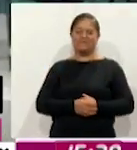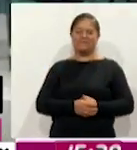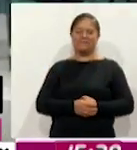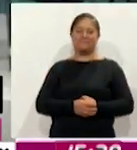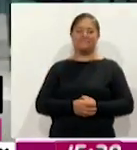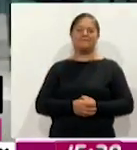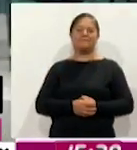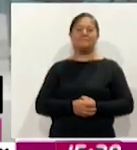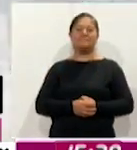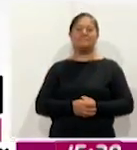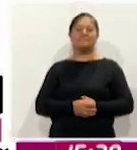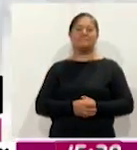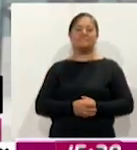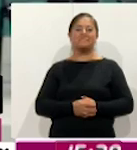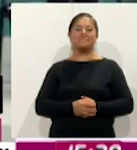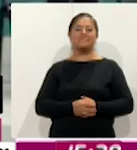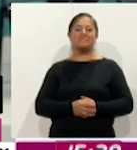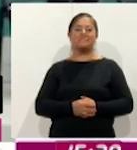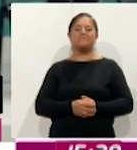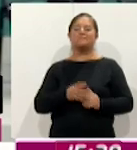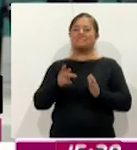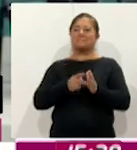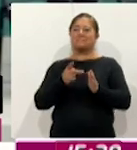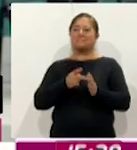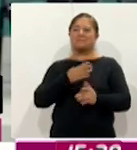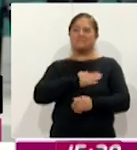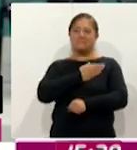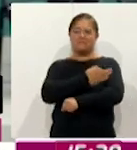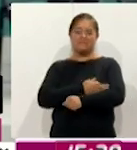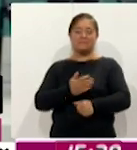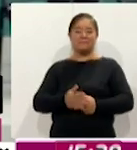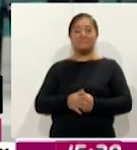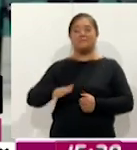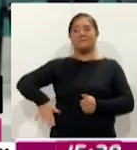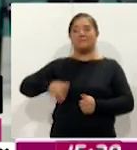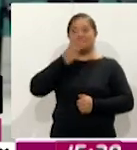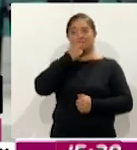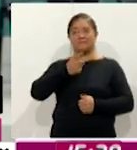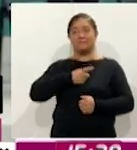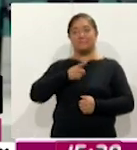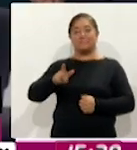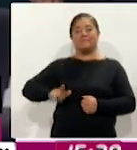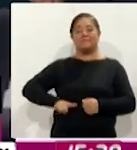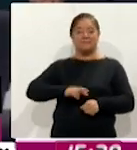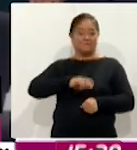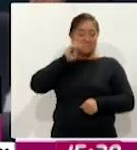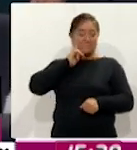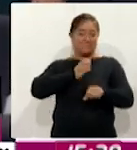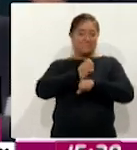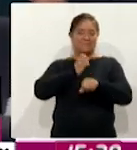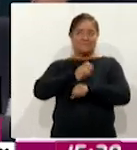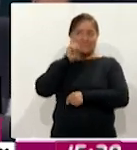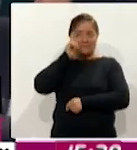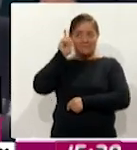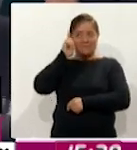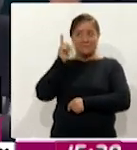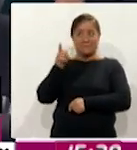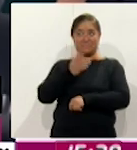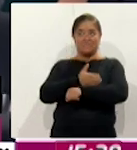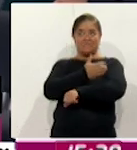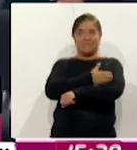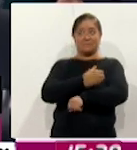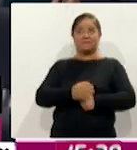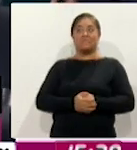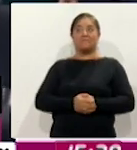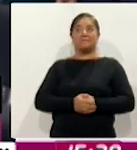nuestros auditorios. Nuevamente, buenas tardes. Y como bien lo mencionas, la gobernadora del estado, Lorena Cuellar Cisneros, acompañada por